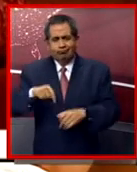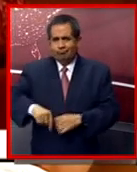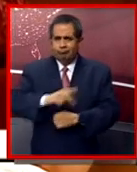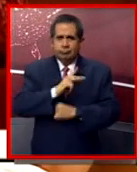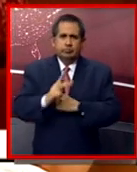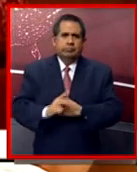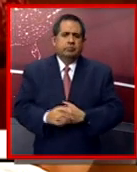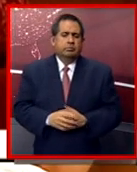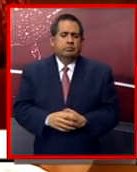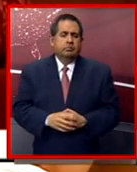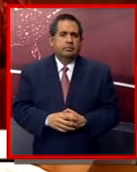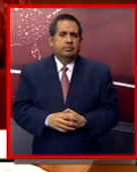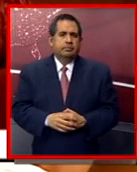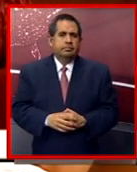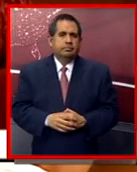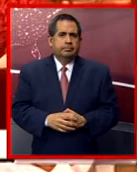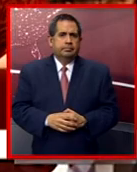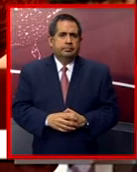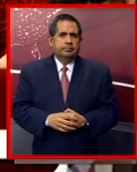país.